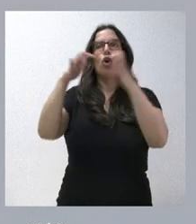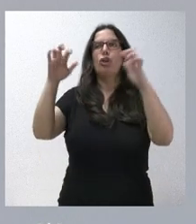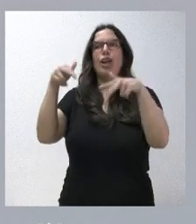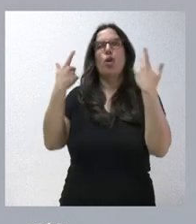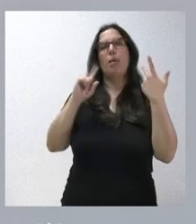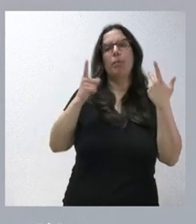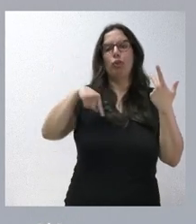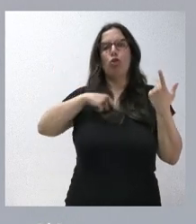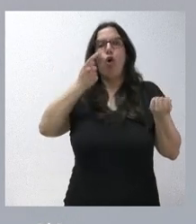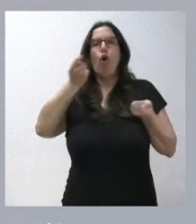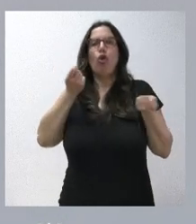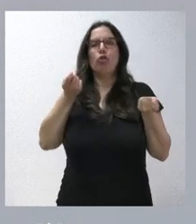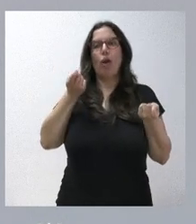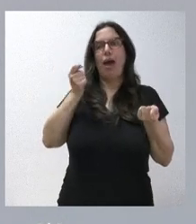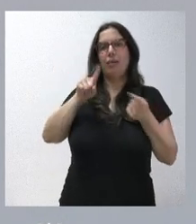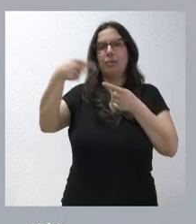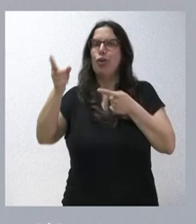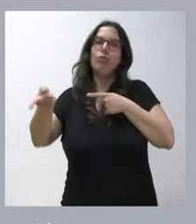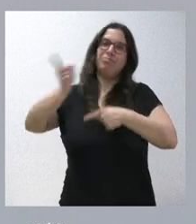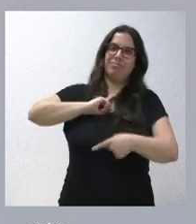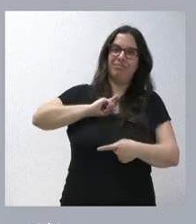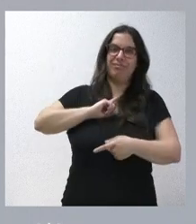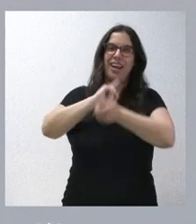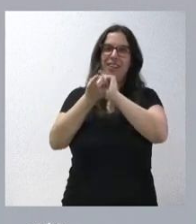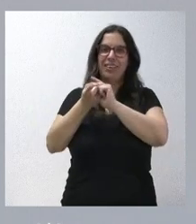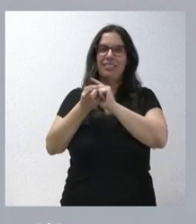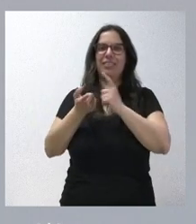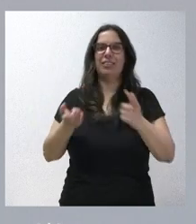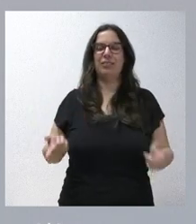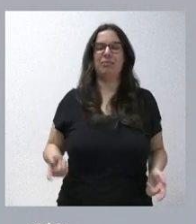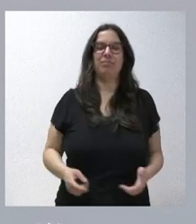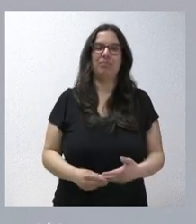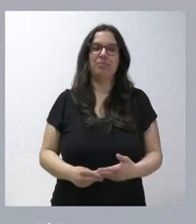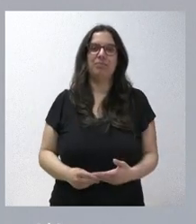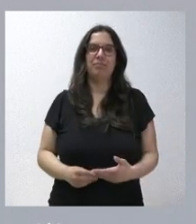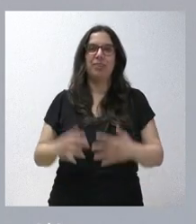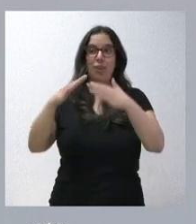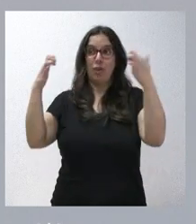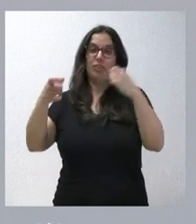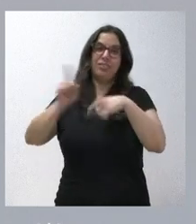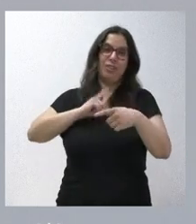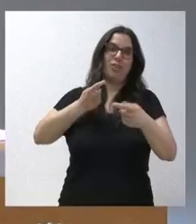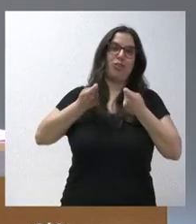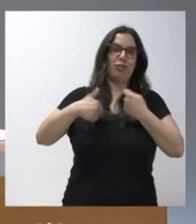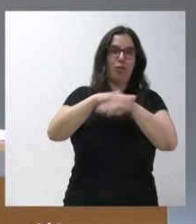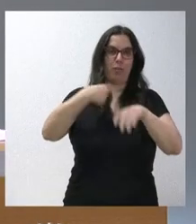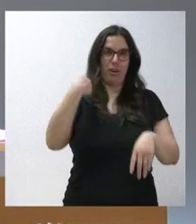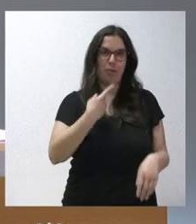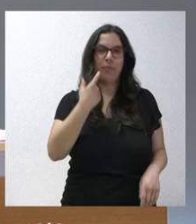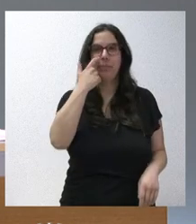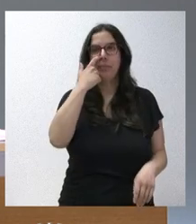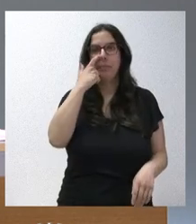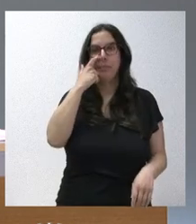de controlar al parlamento es al revés es el parlamento quien controla las cortes de El parlamento quien controla al ejecutivo de castill León No sé si ve